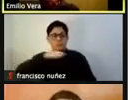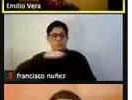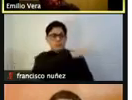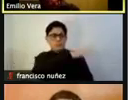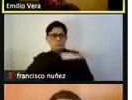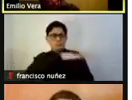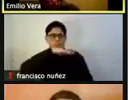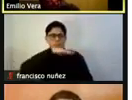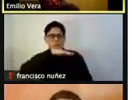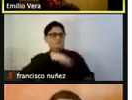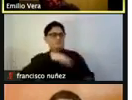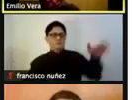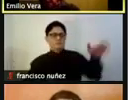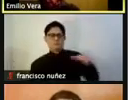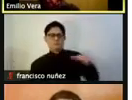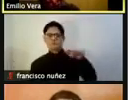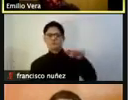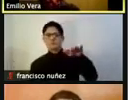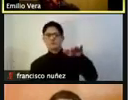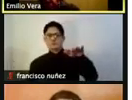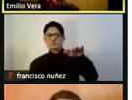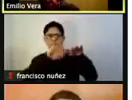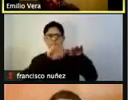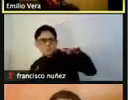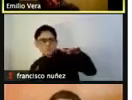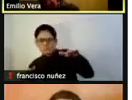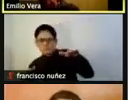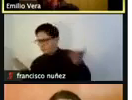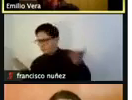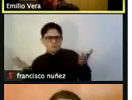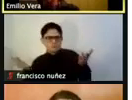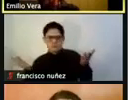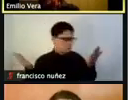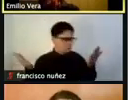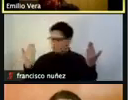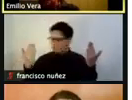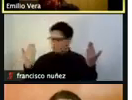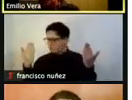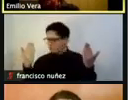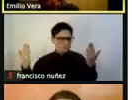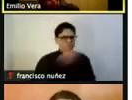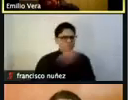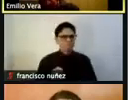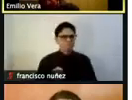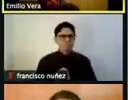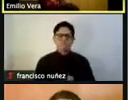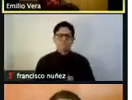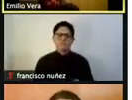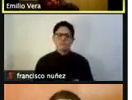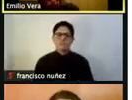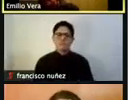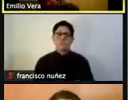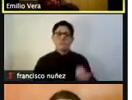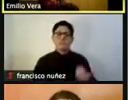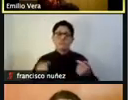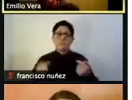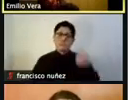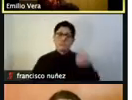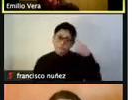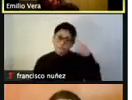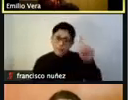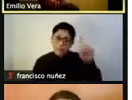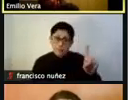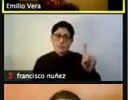absolutamente paralelo en este caso, y claro, uno lo descarta inmediatamente por eso. Pero hay casos en que pulsos de este tipo, gente